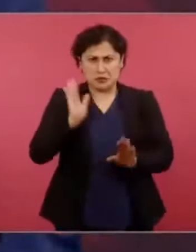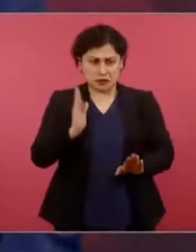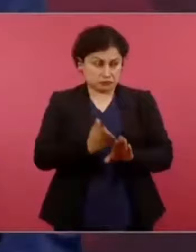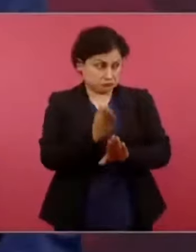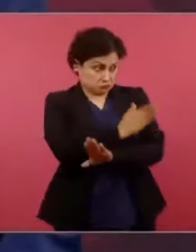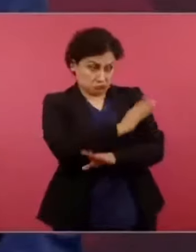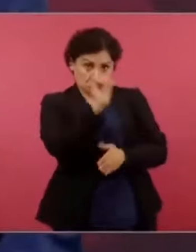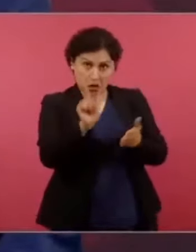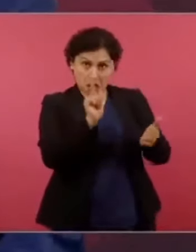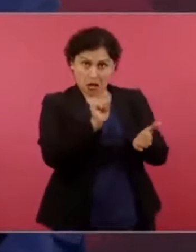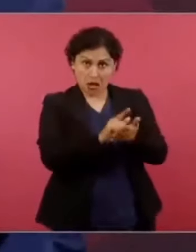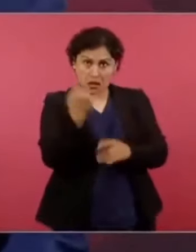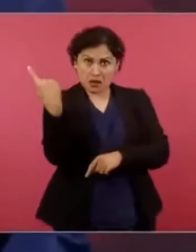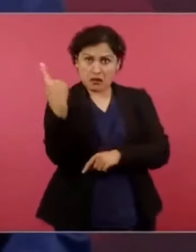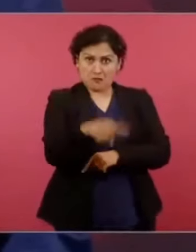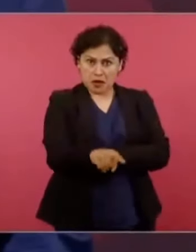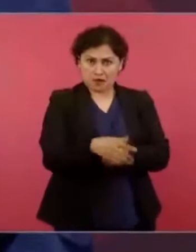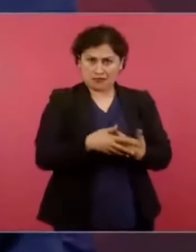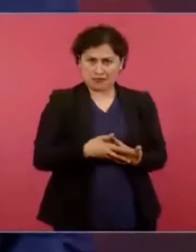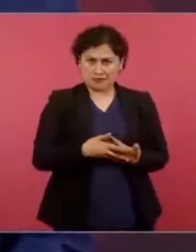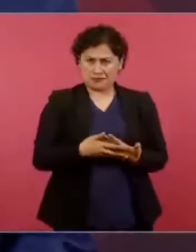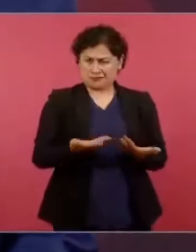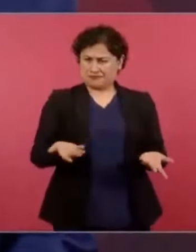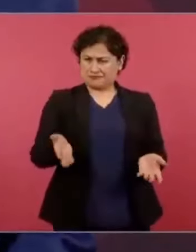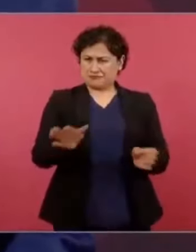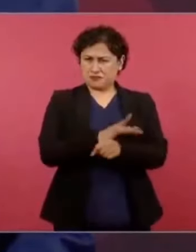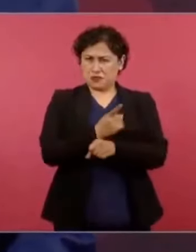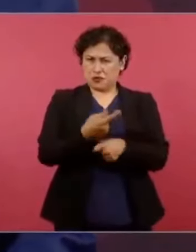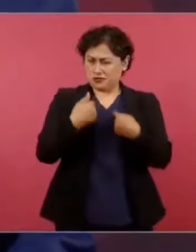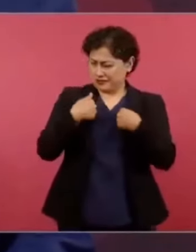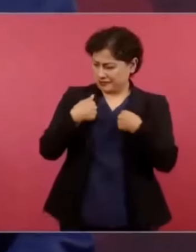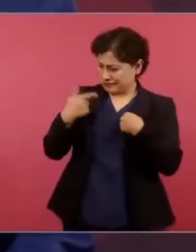pensión Y por qué en estos casos